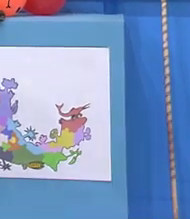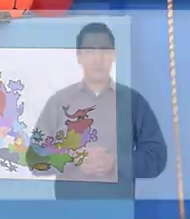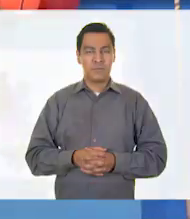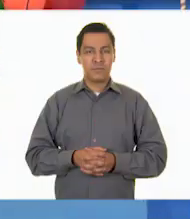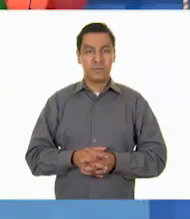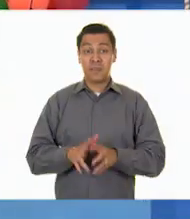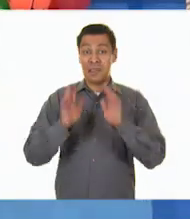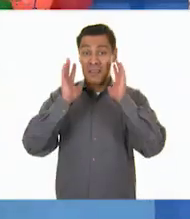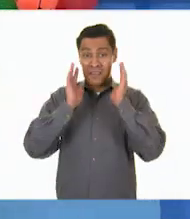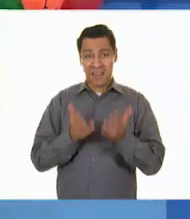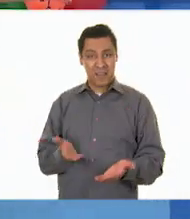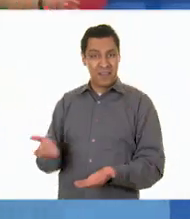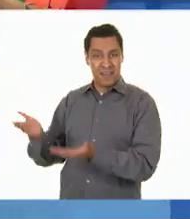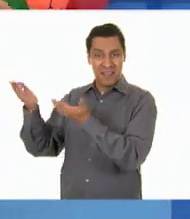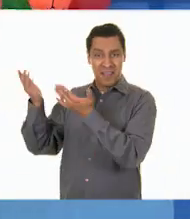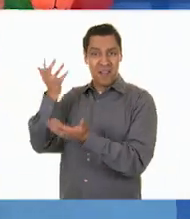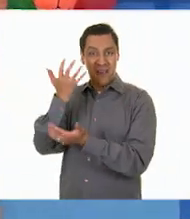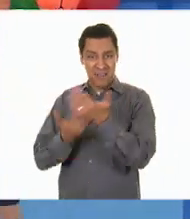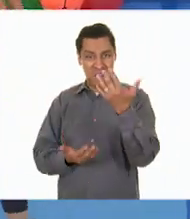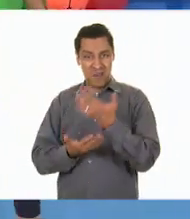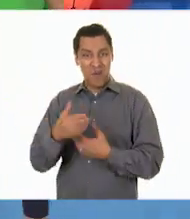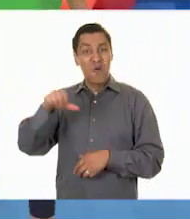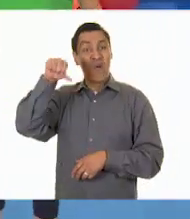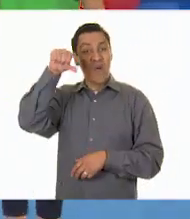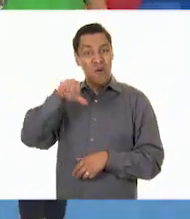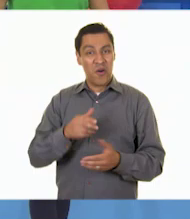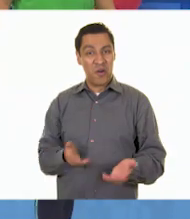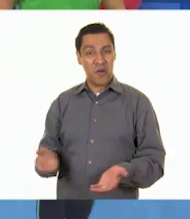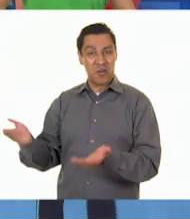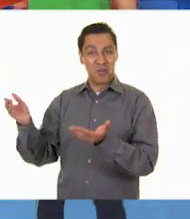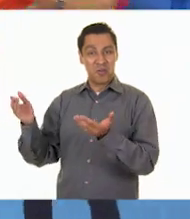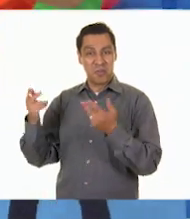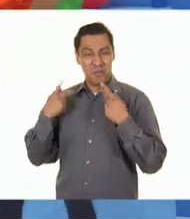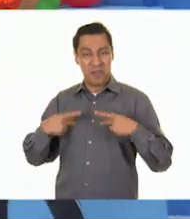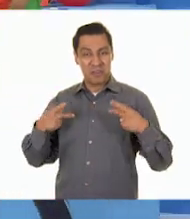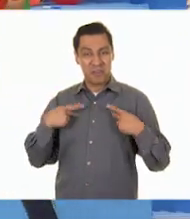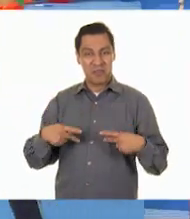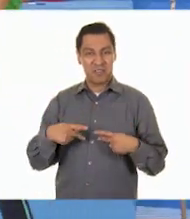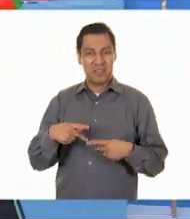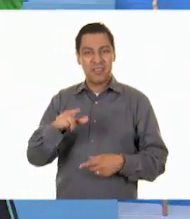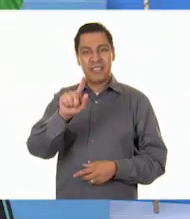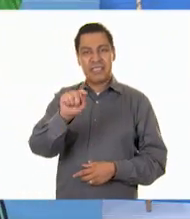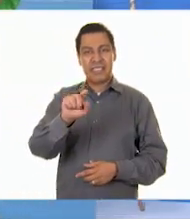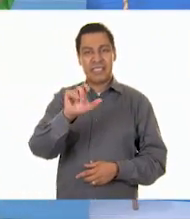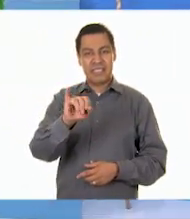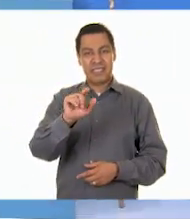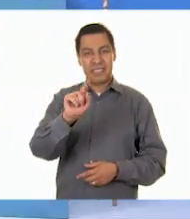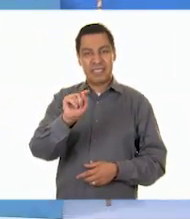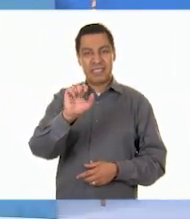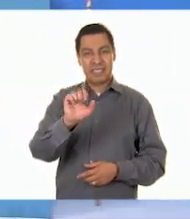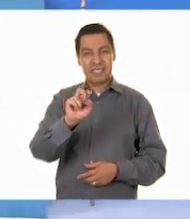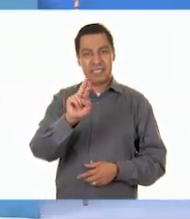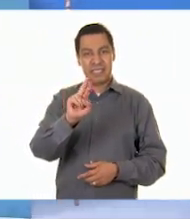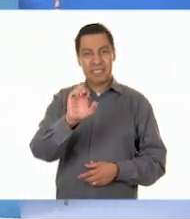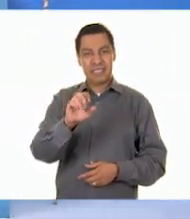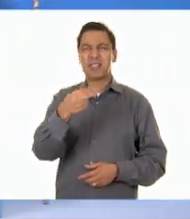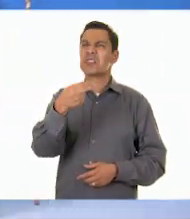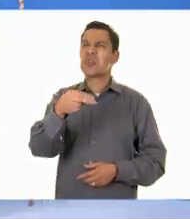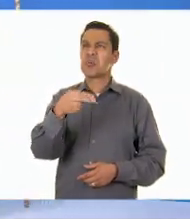este es el títere que hicimos hoy vélez buscando un hombre al que le pondremos